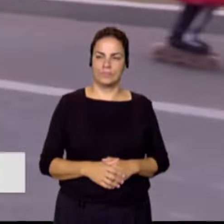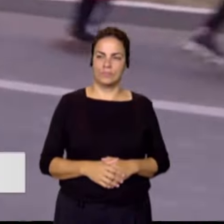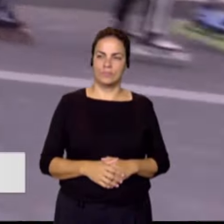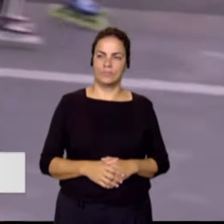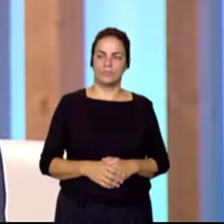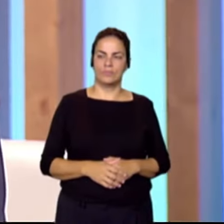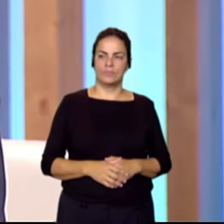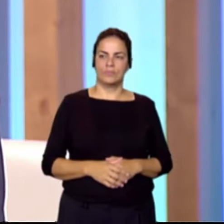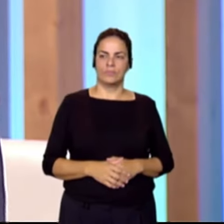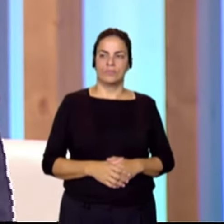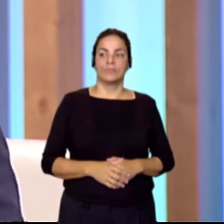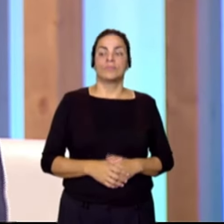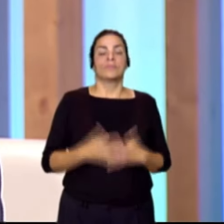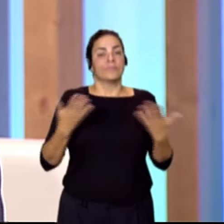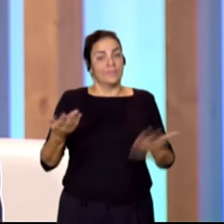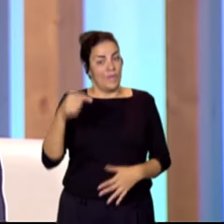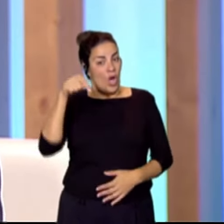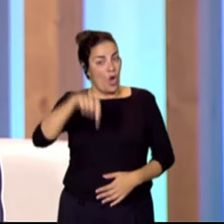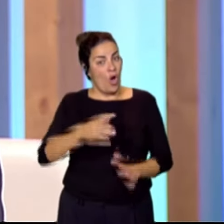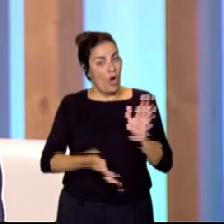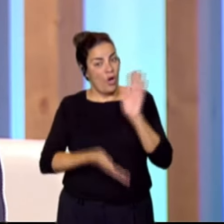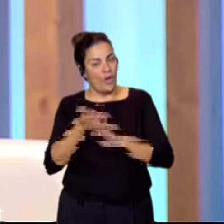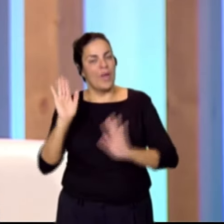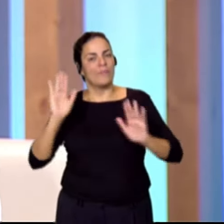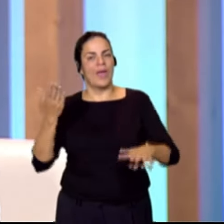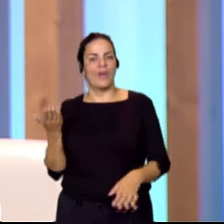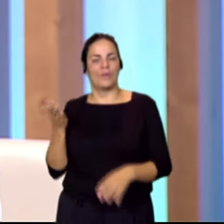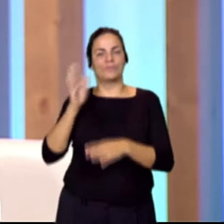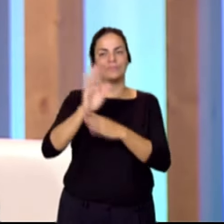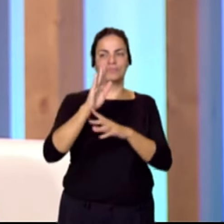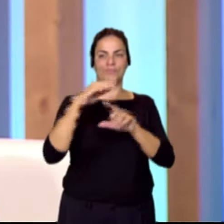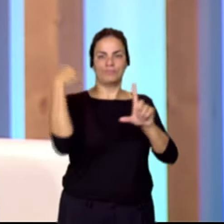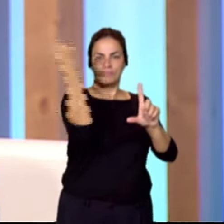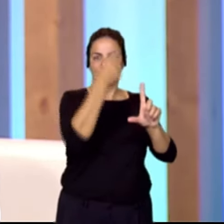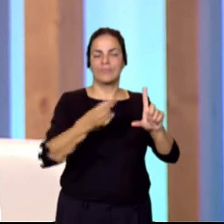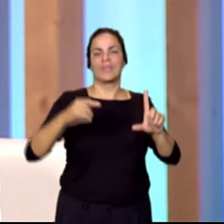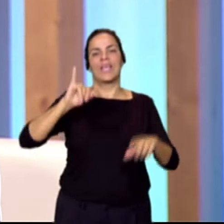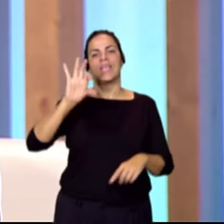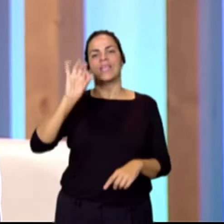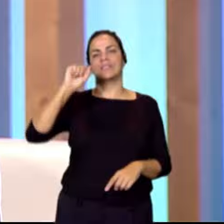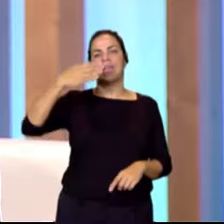turístico y hoy nos marchamos con la propuesta pictórica de Isabel